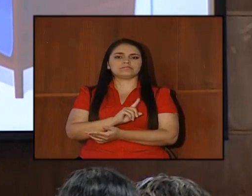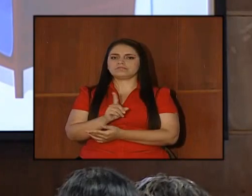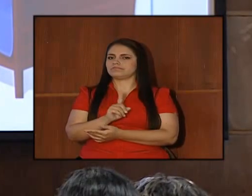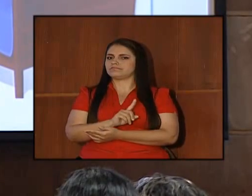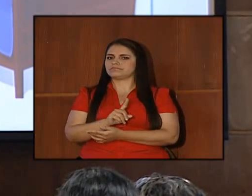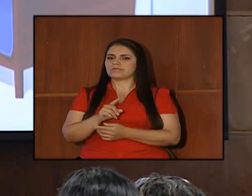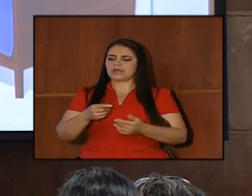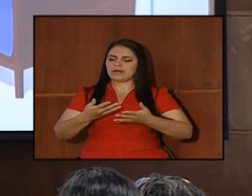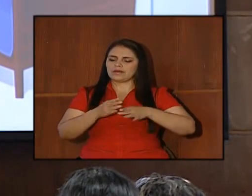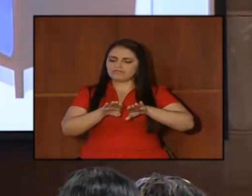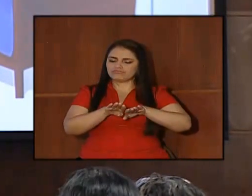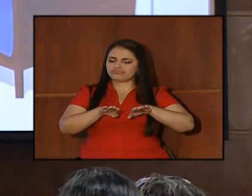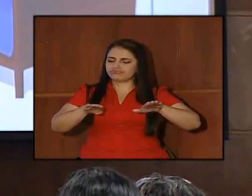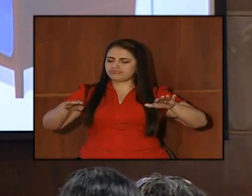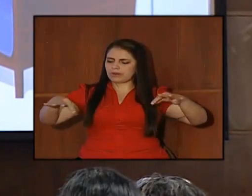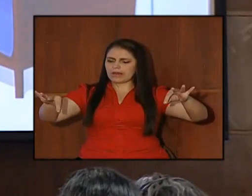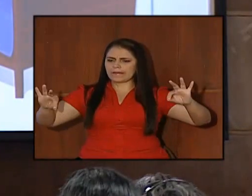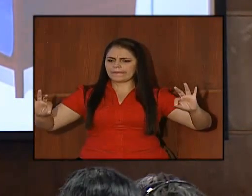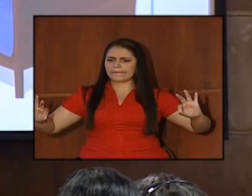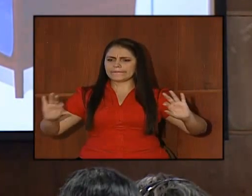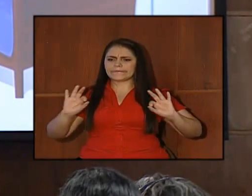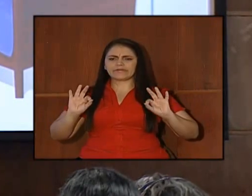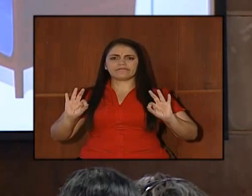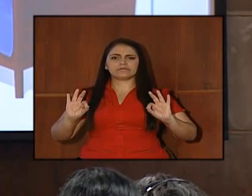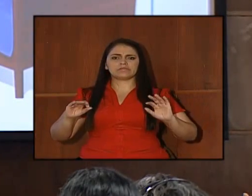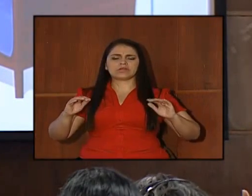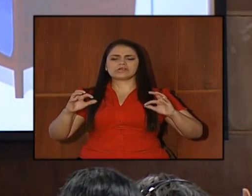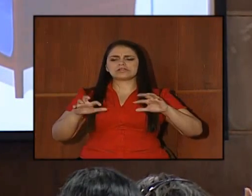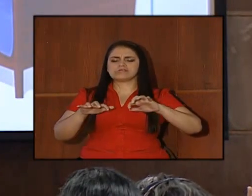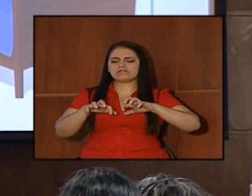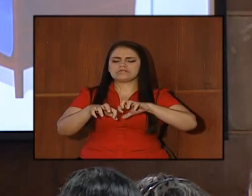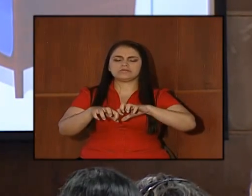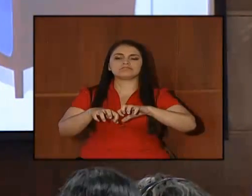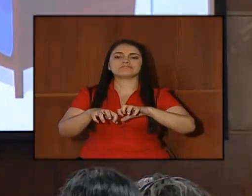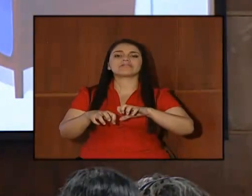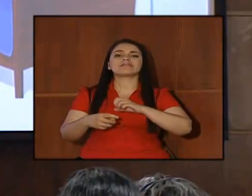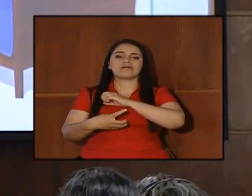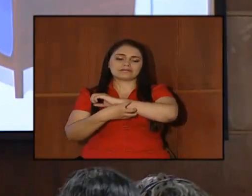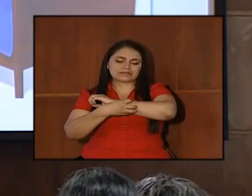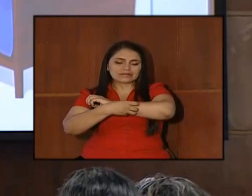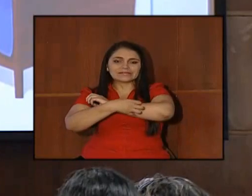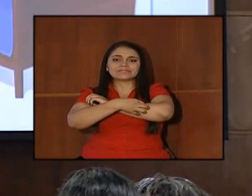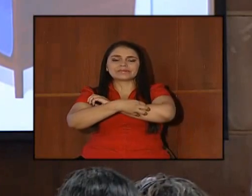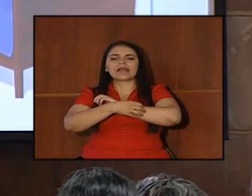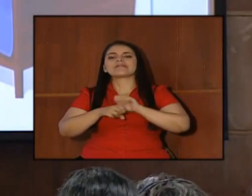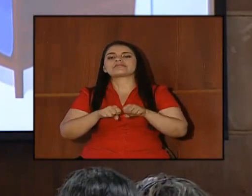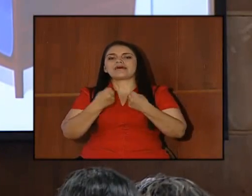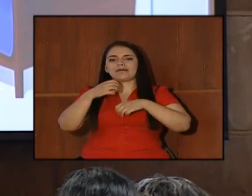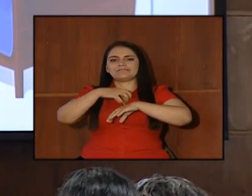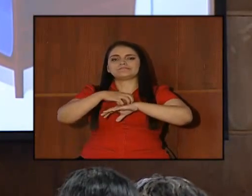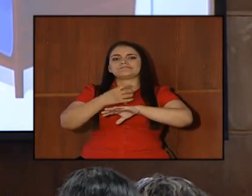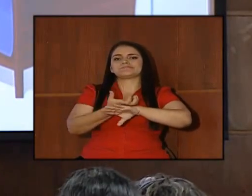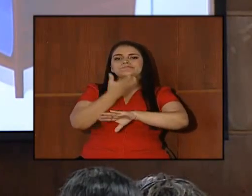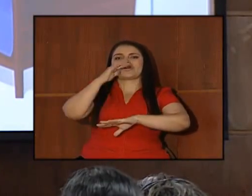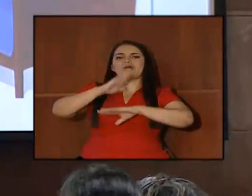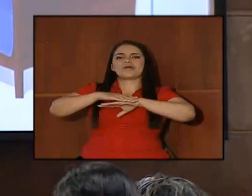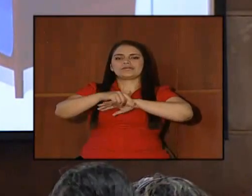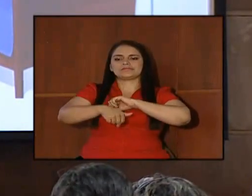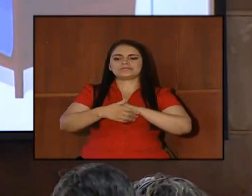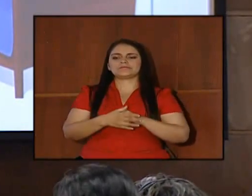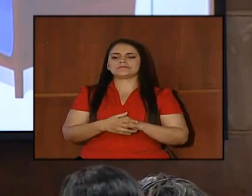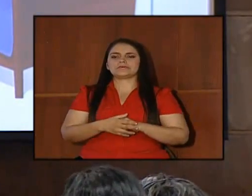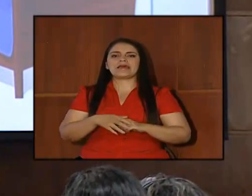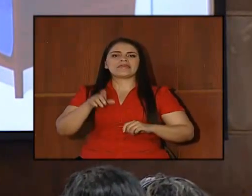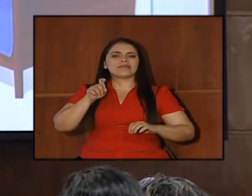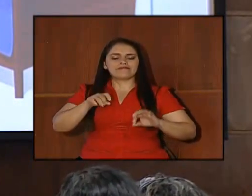arrugas. Una sábana arrugada puede causar úlceras por las arrugas en la sábana. Tampoco pueden haber